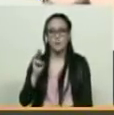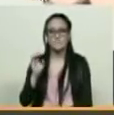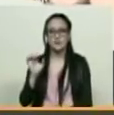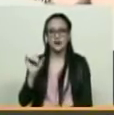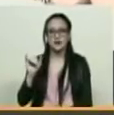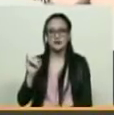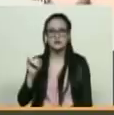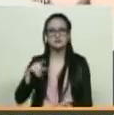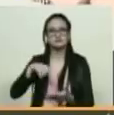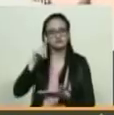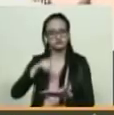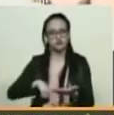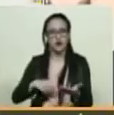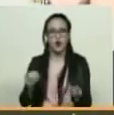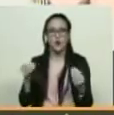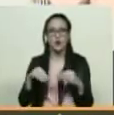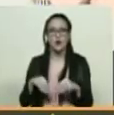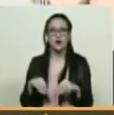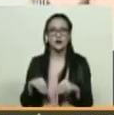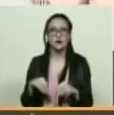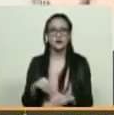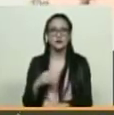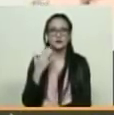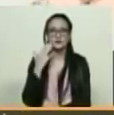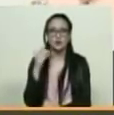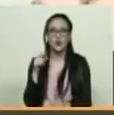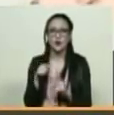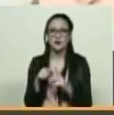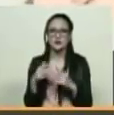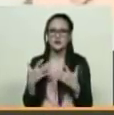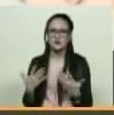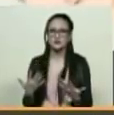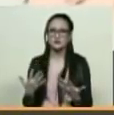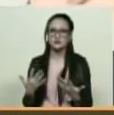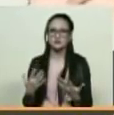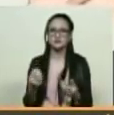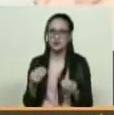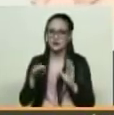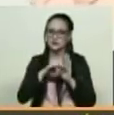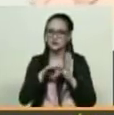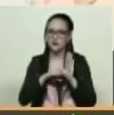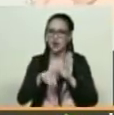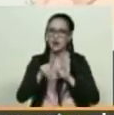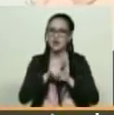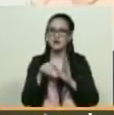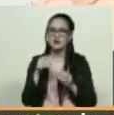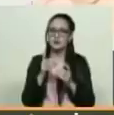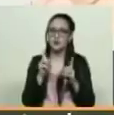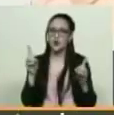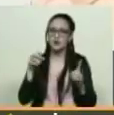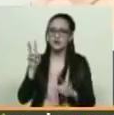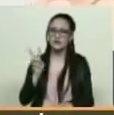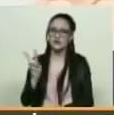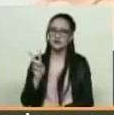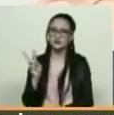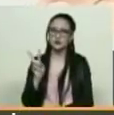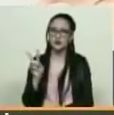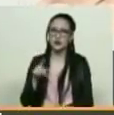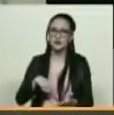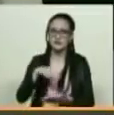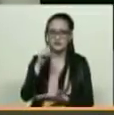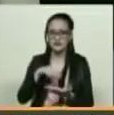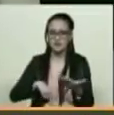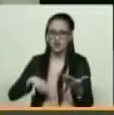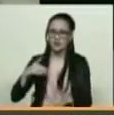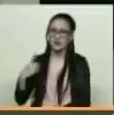esta serie de acuerdos que tienen, repetimos, como objetivo la afirmación de las garantías democráticas de Venezuela, afirmar el Estado de Derecho